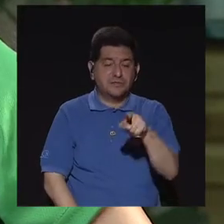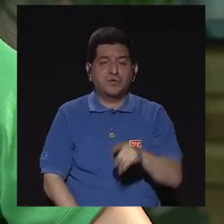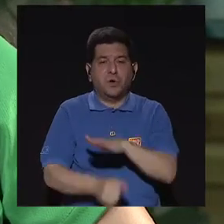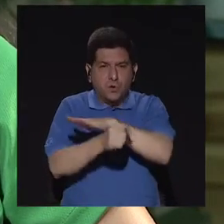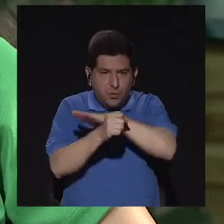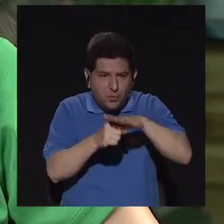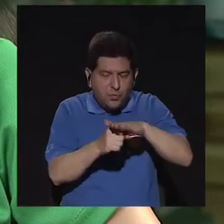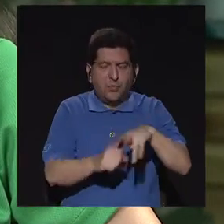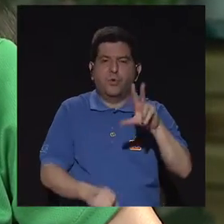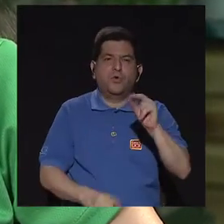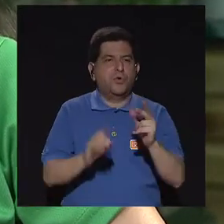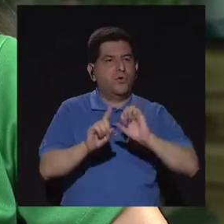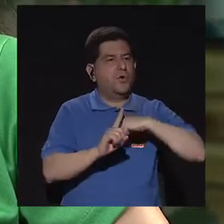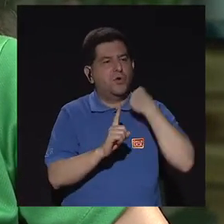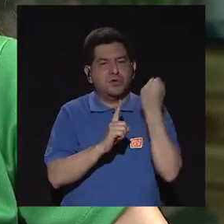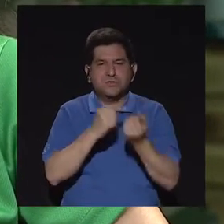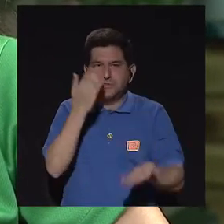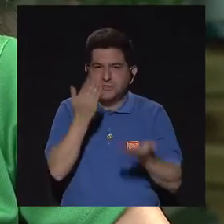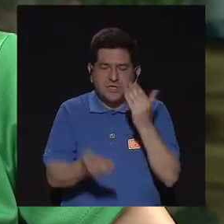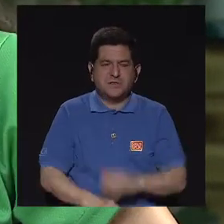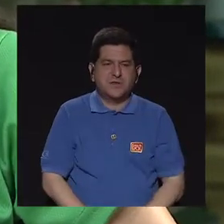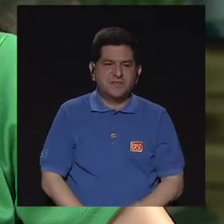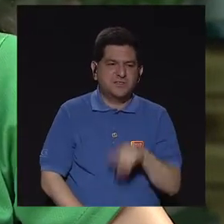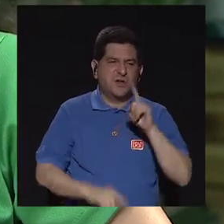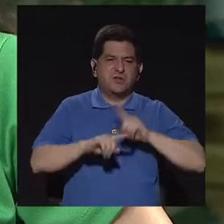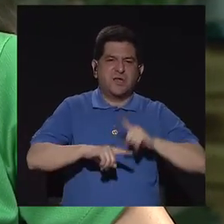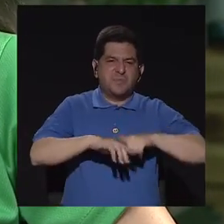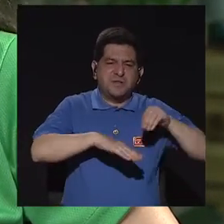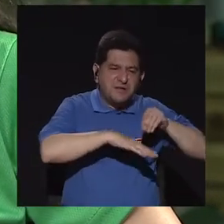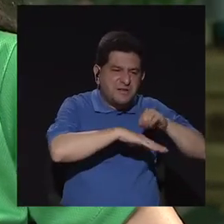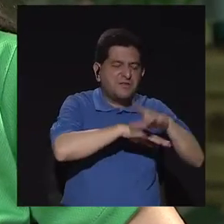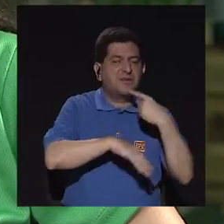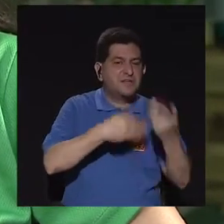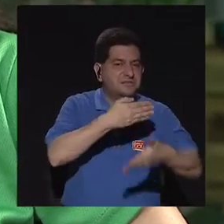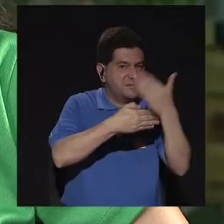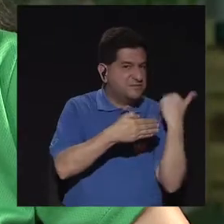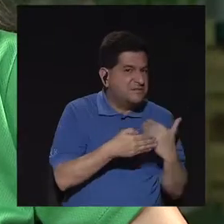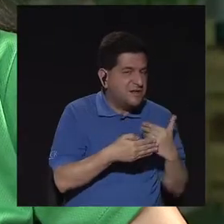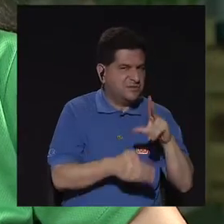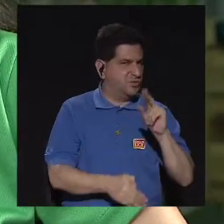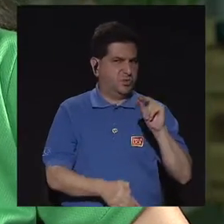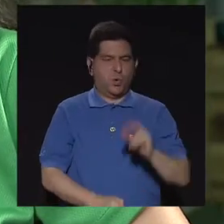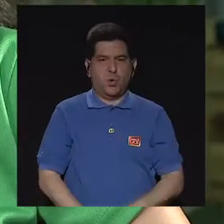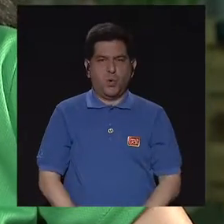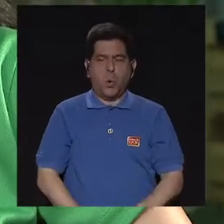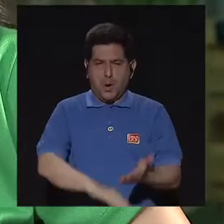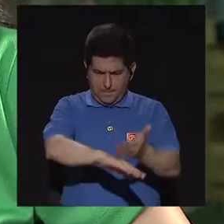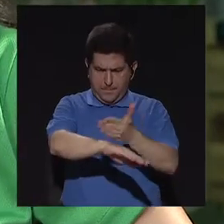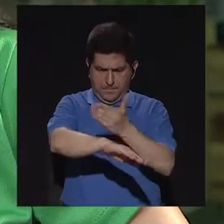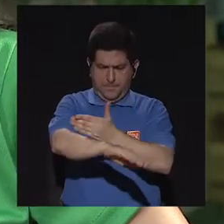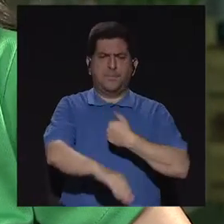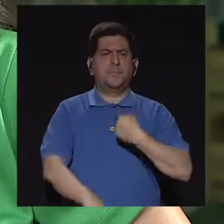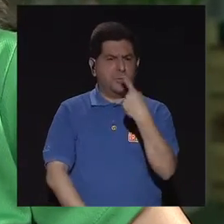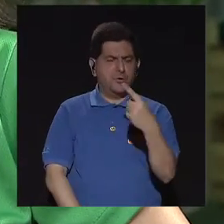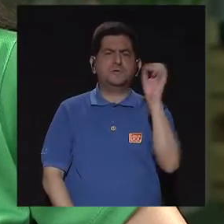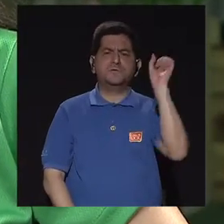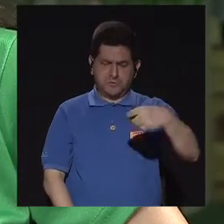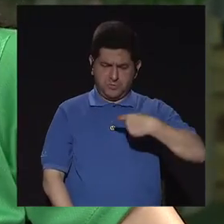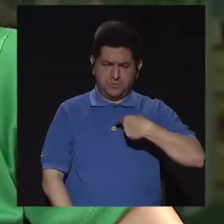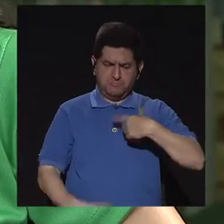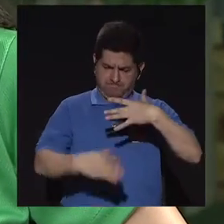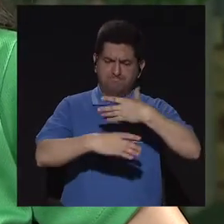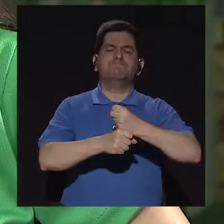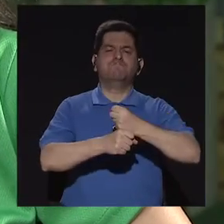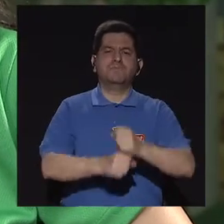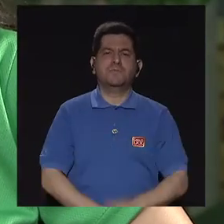más integral, no a costa como ni de argollas, de eso que mencionaba él, sino de un progreso que uno diga, sí, es algo